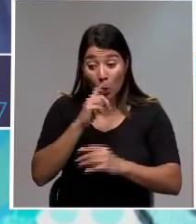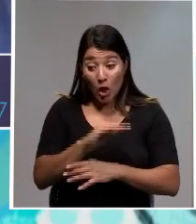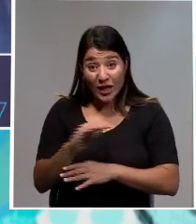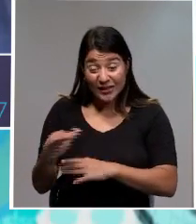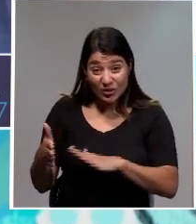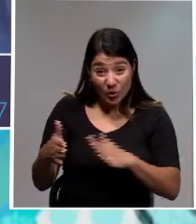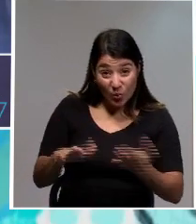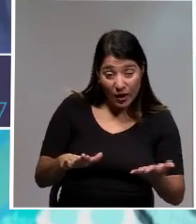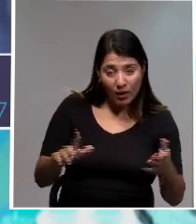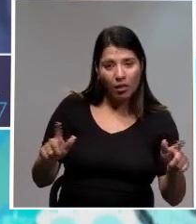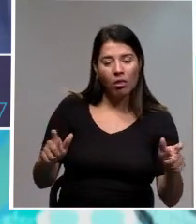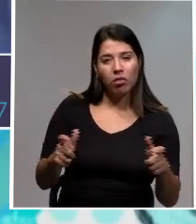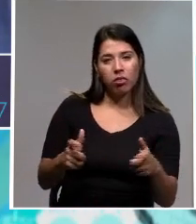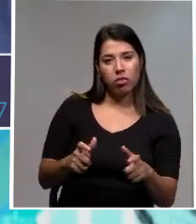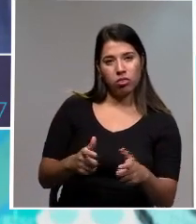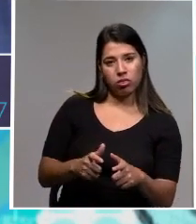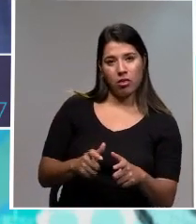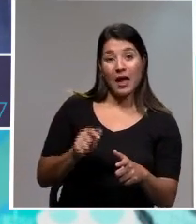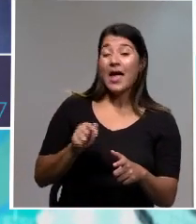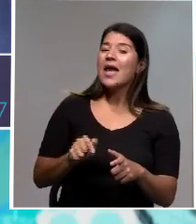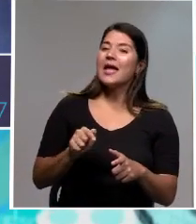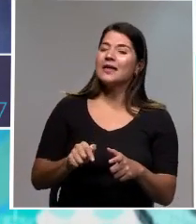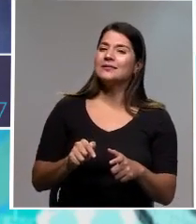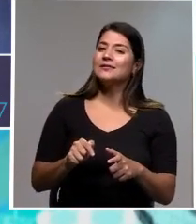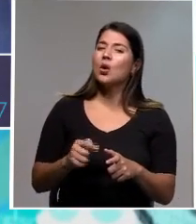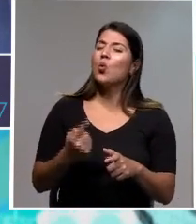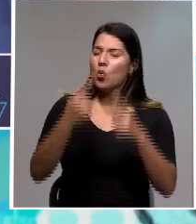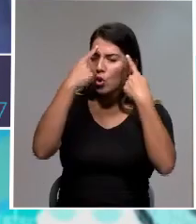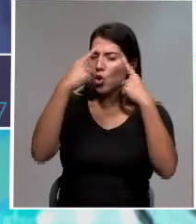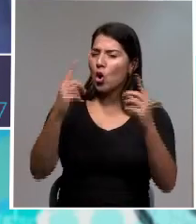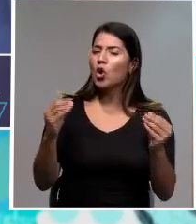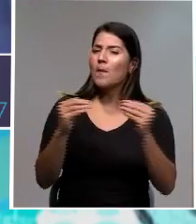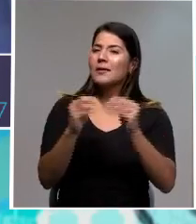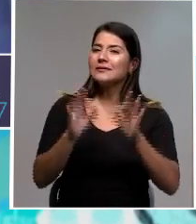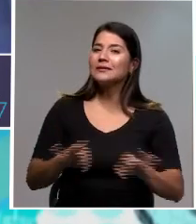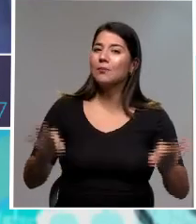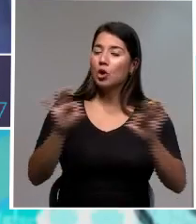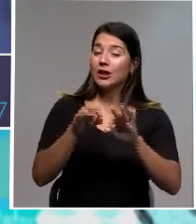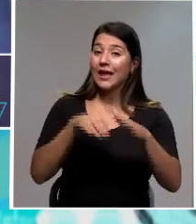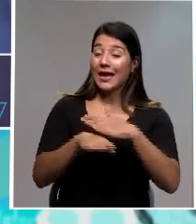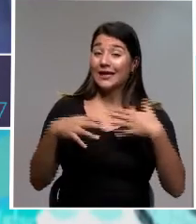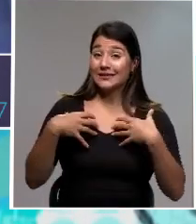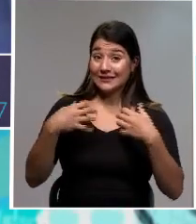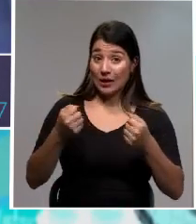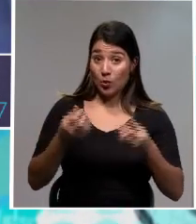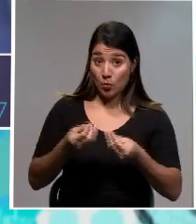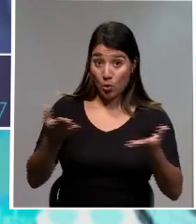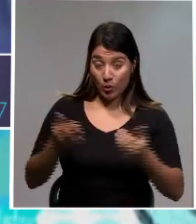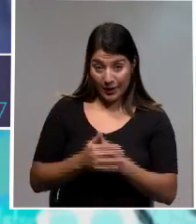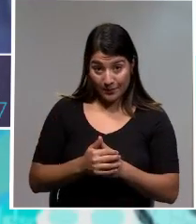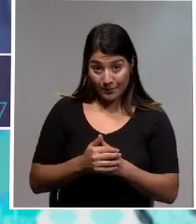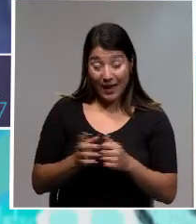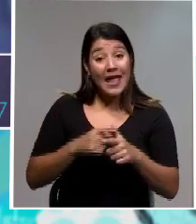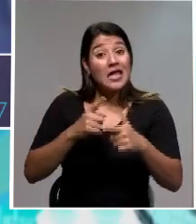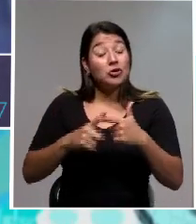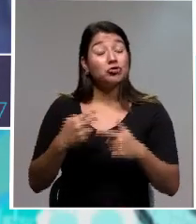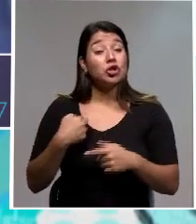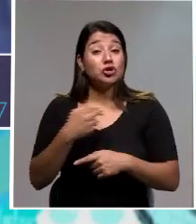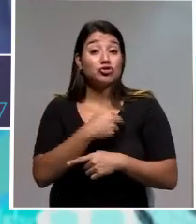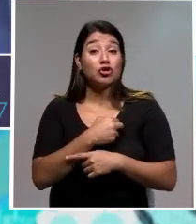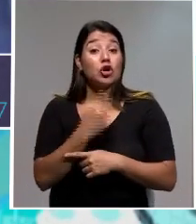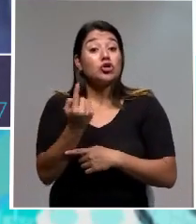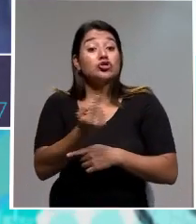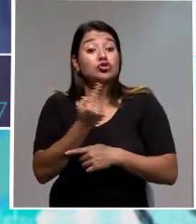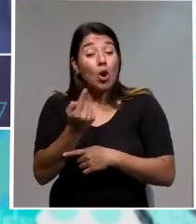posiblemente uno de los indicadores en salud pública más importantes que hay. Esto hace que entonces nosotros, simplemente por este